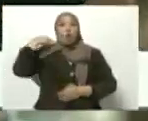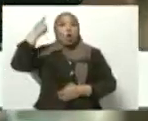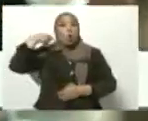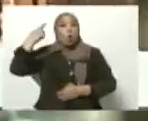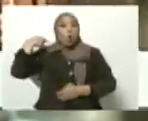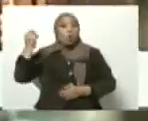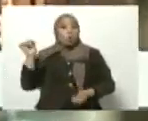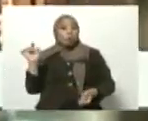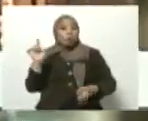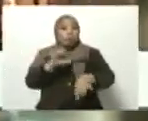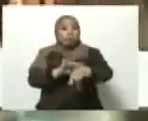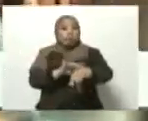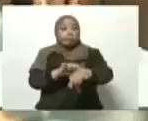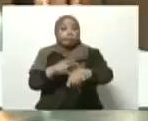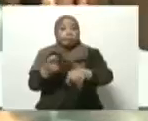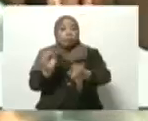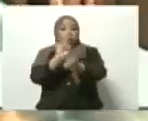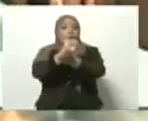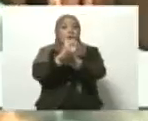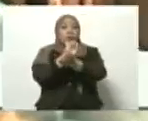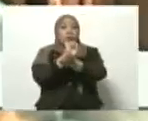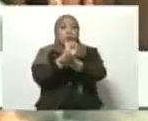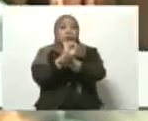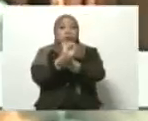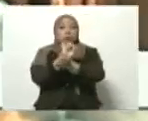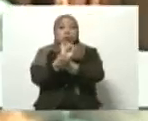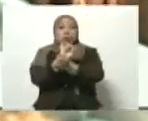que estar loco. Señor embajador,